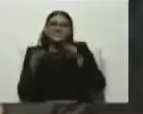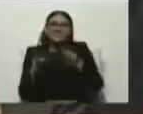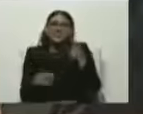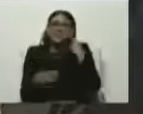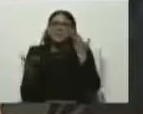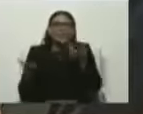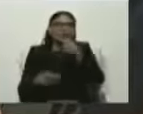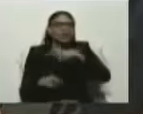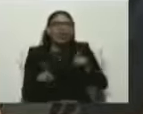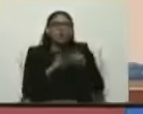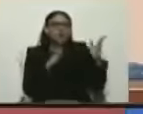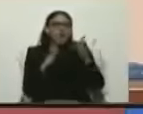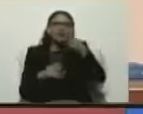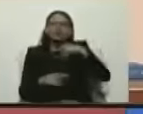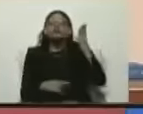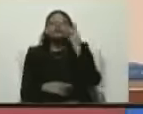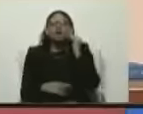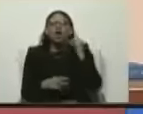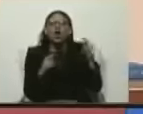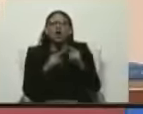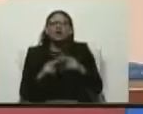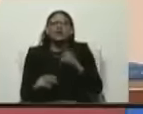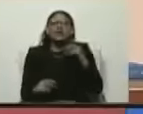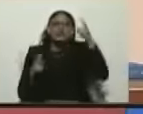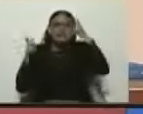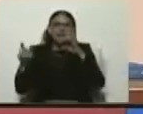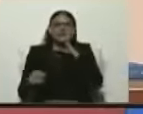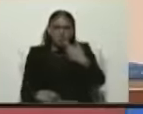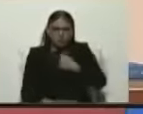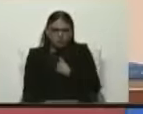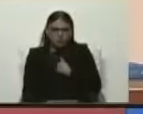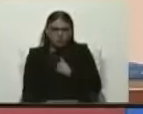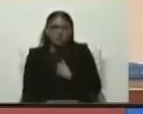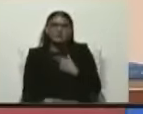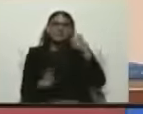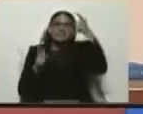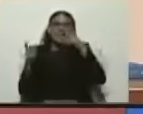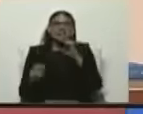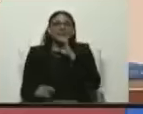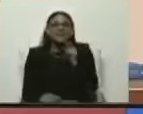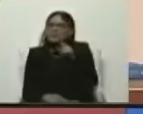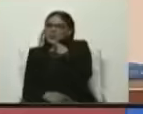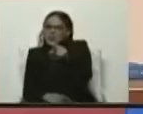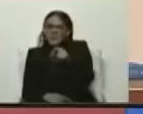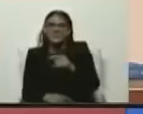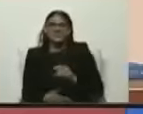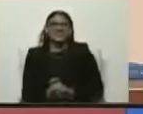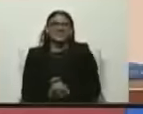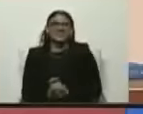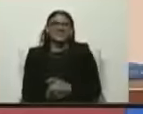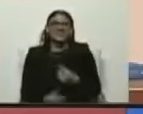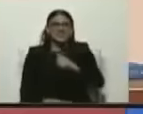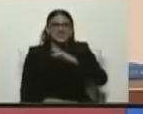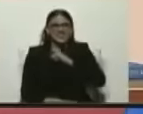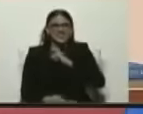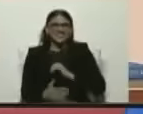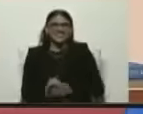Bien, bien coordinado. Chávez soy yo y Freddy, apunta para allá. Chávez eres tú. No, él hace así.